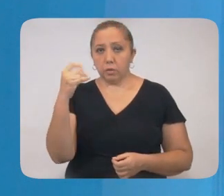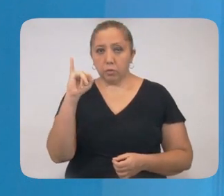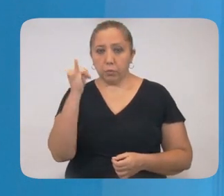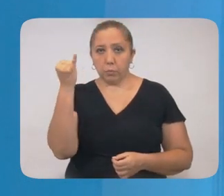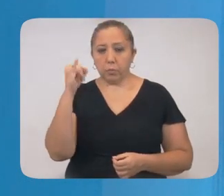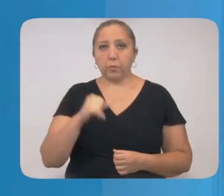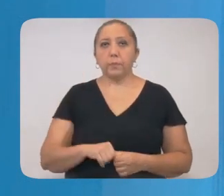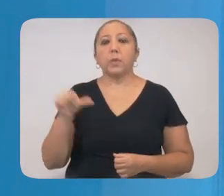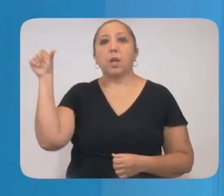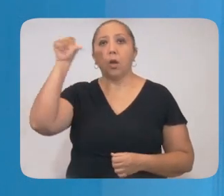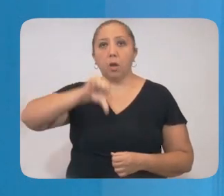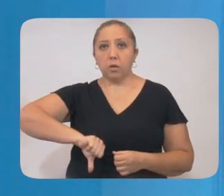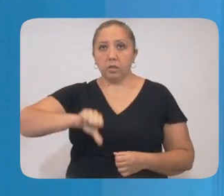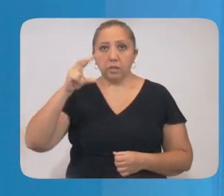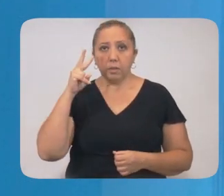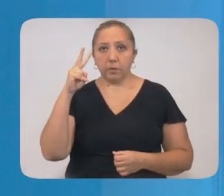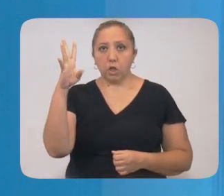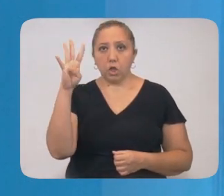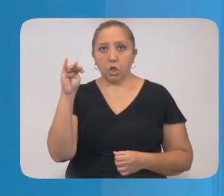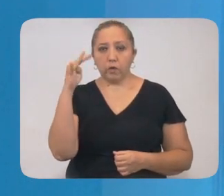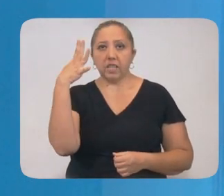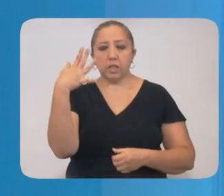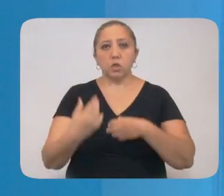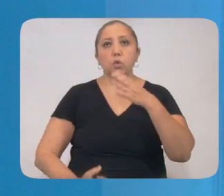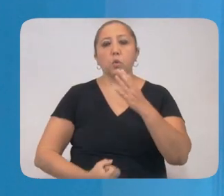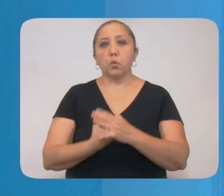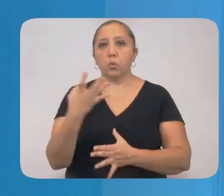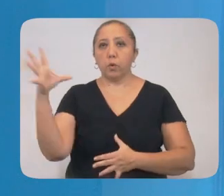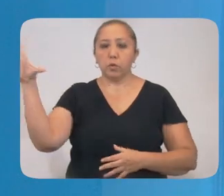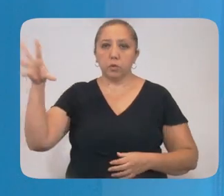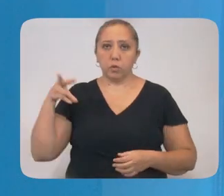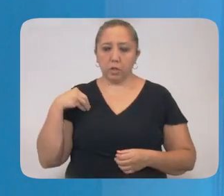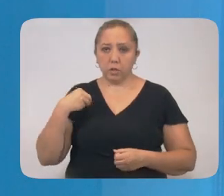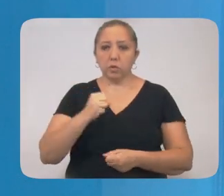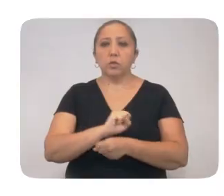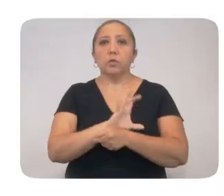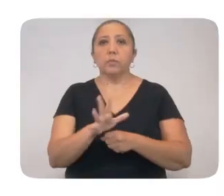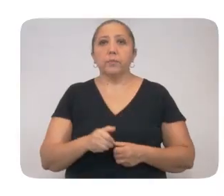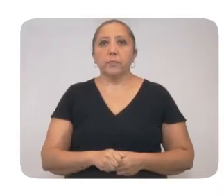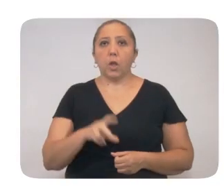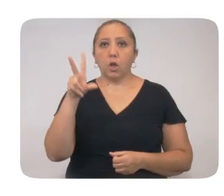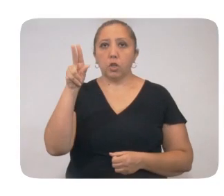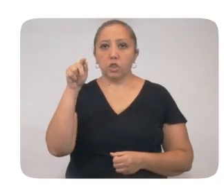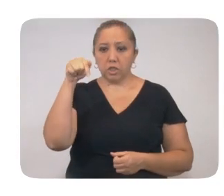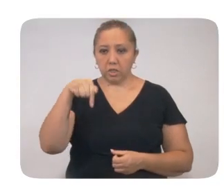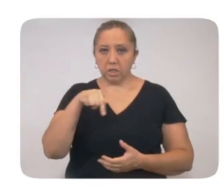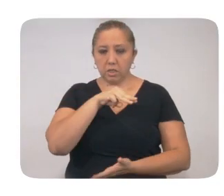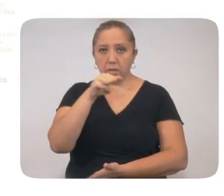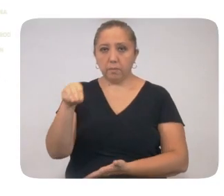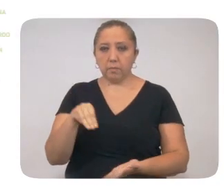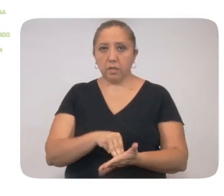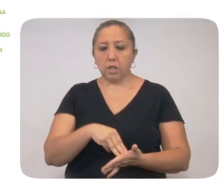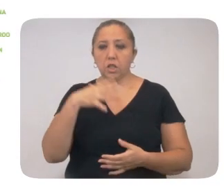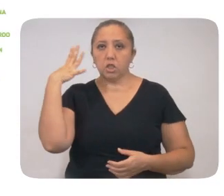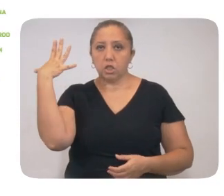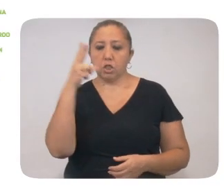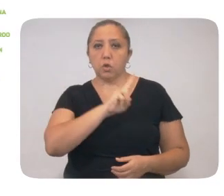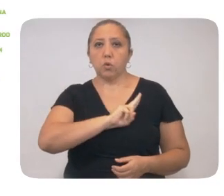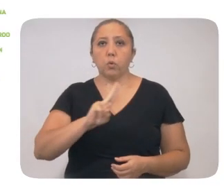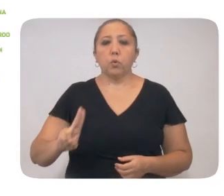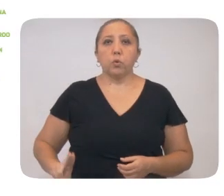junio. Hoy se detectaron 95 nuevos contagios de coronavirus, 80 en Mérida, 5 en